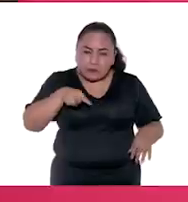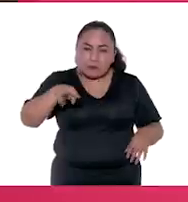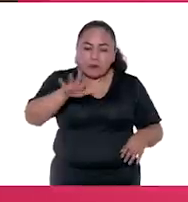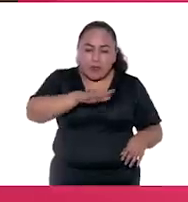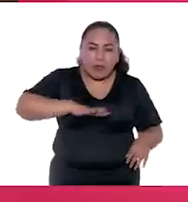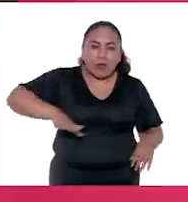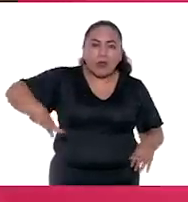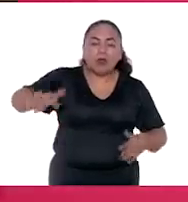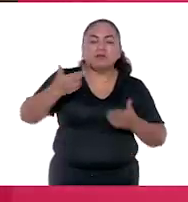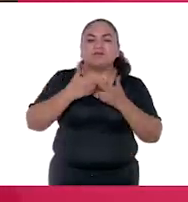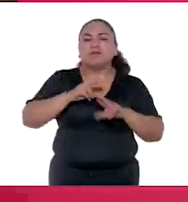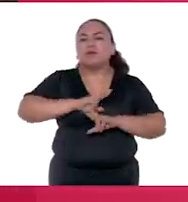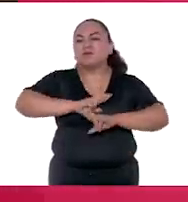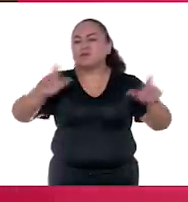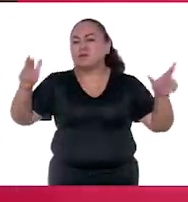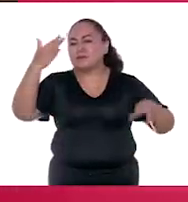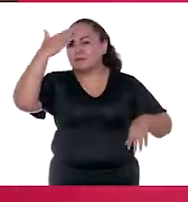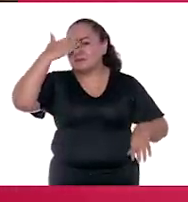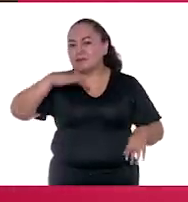cielo.